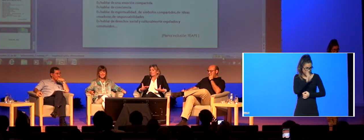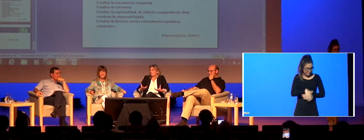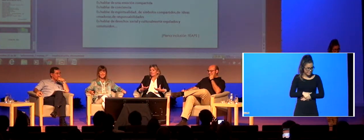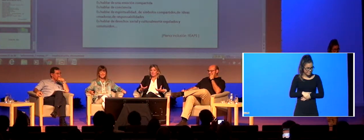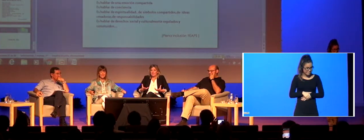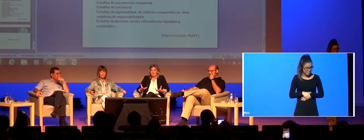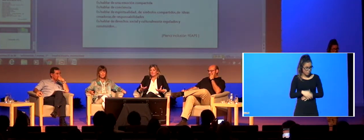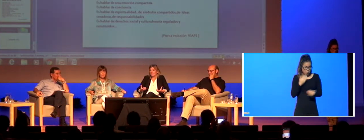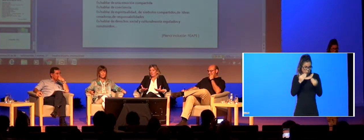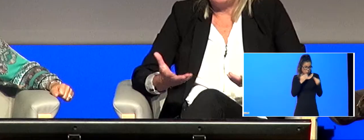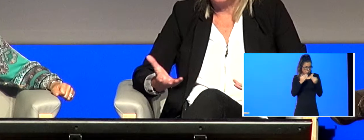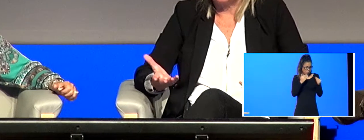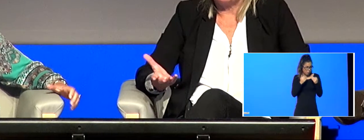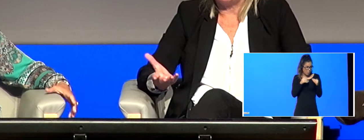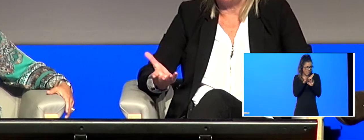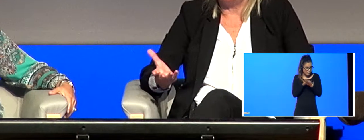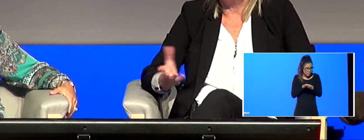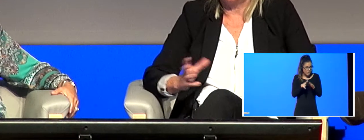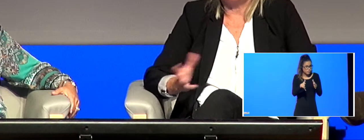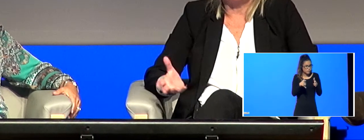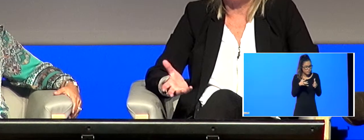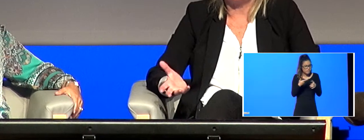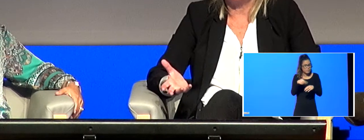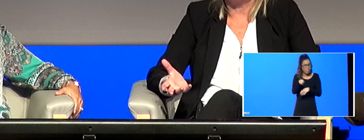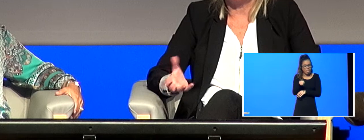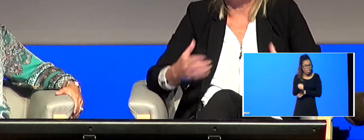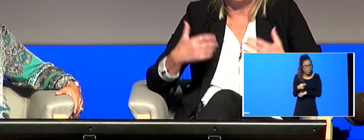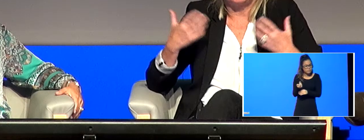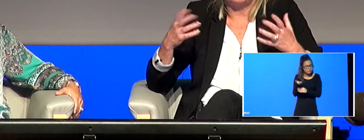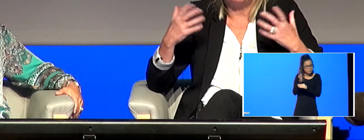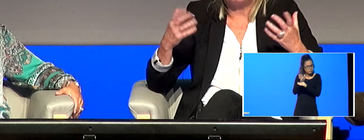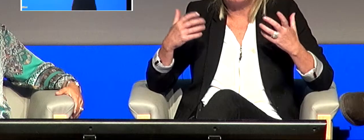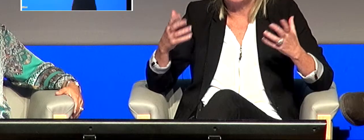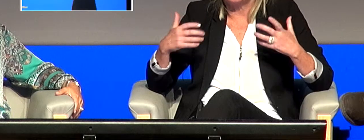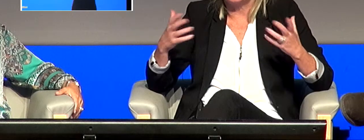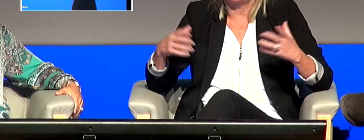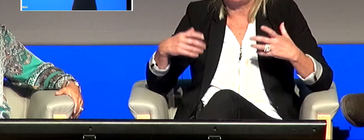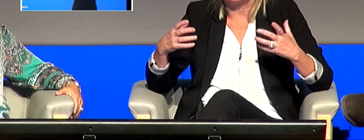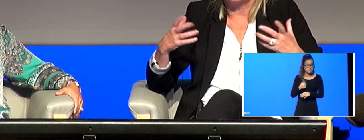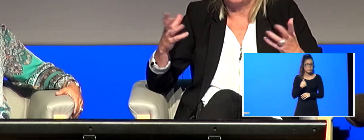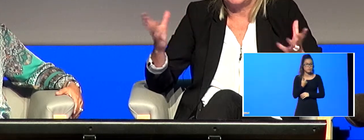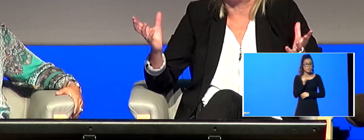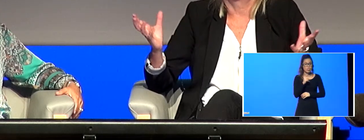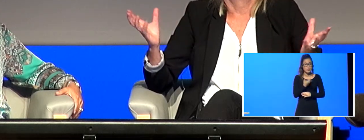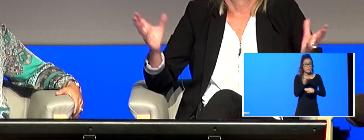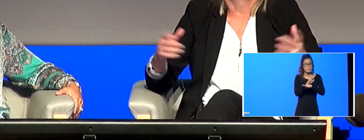artean berba eginez, hau lertzen badugu, nire proposamena badakit dela batzutan izan dabe pájaros y